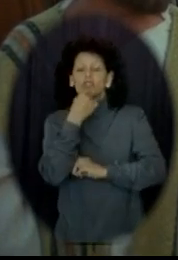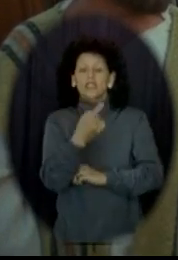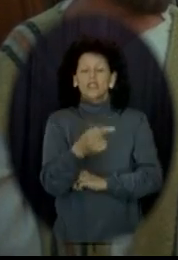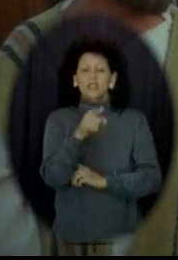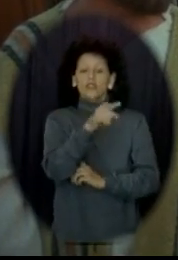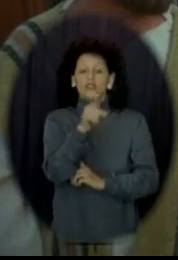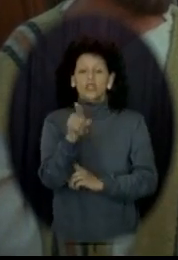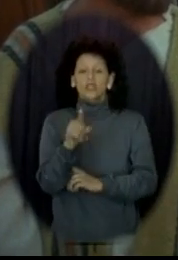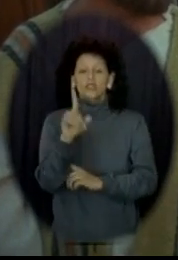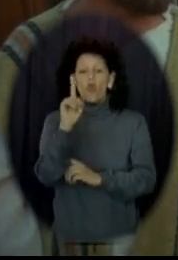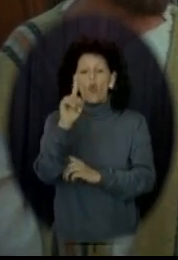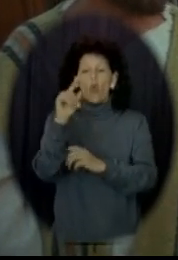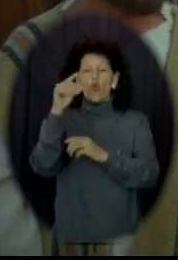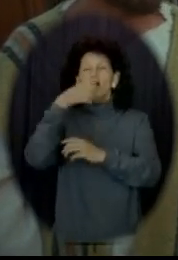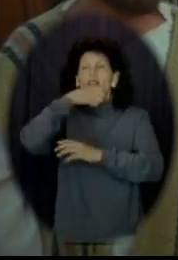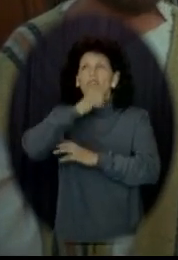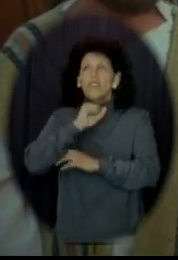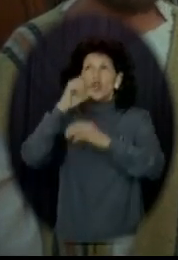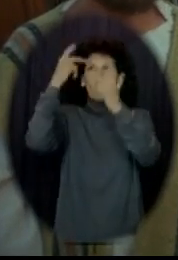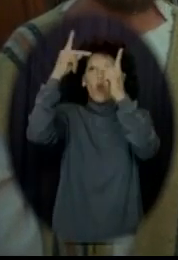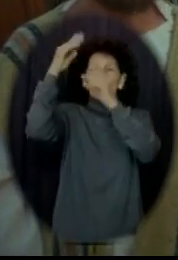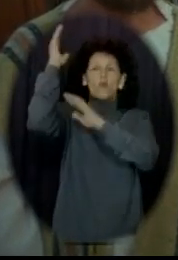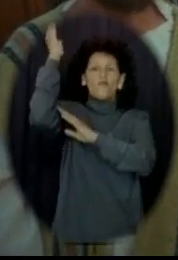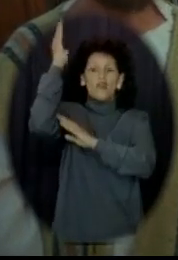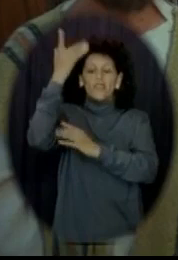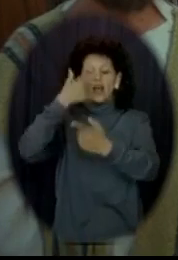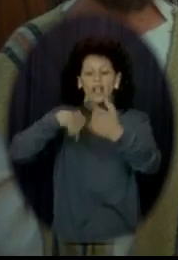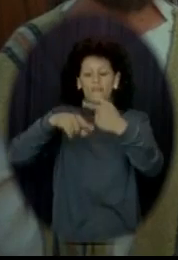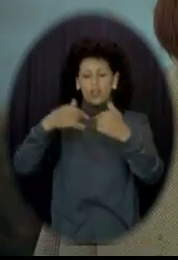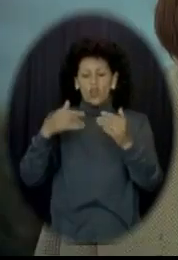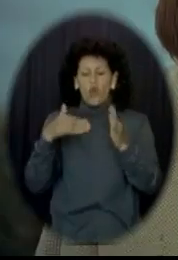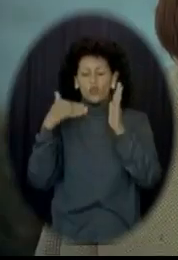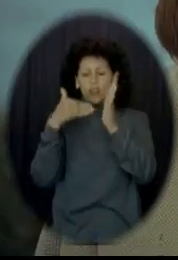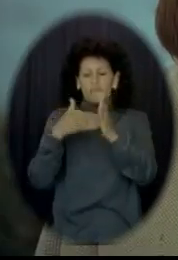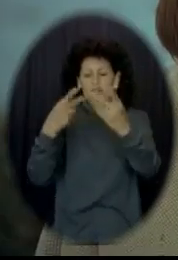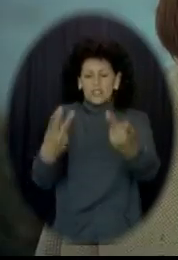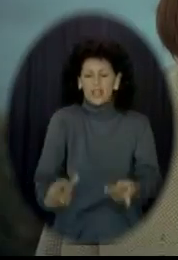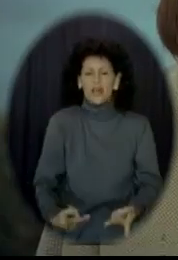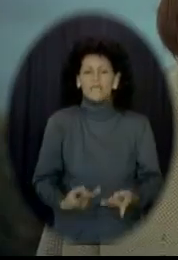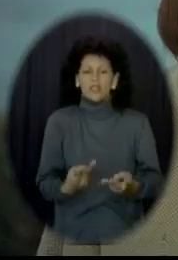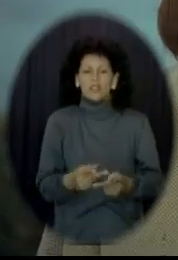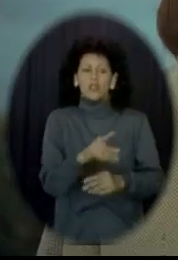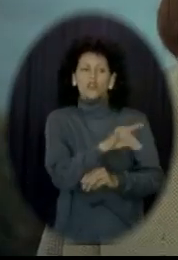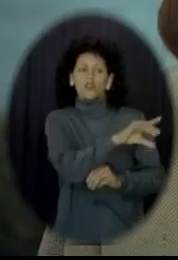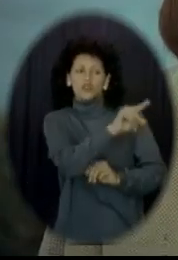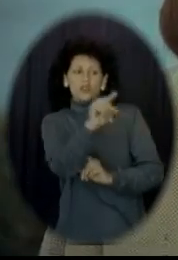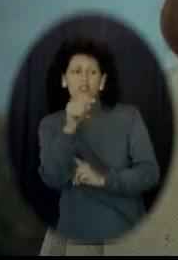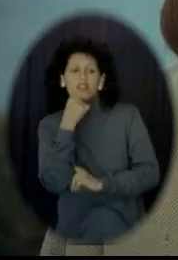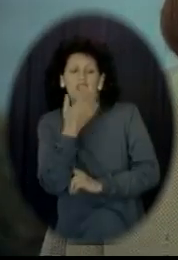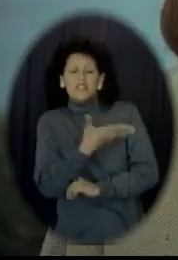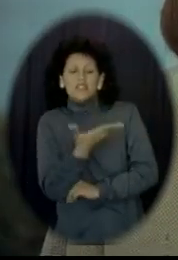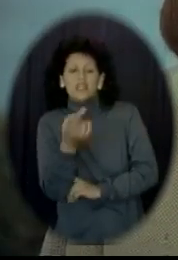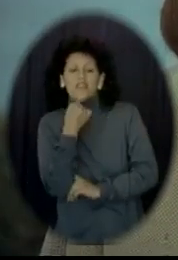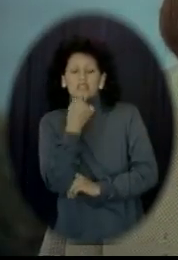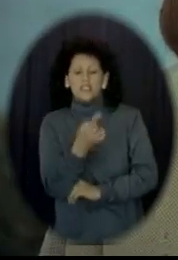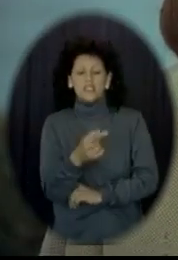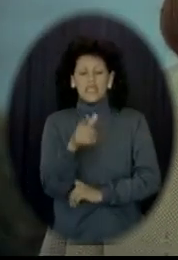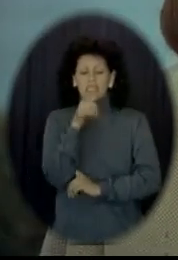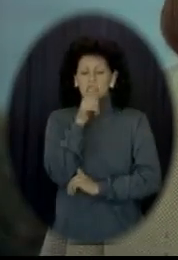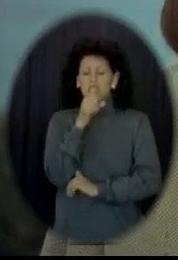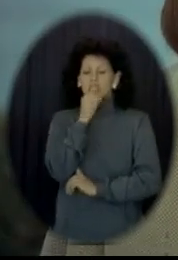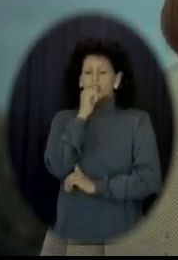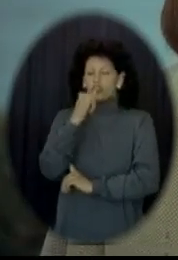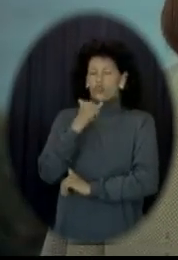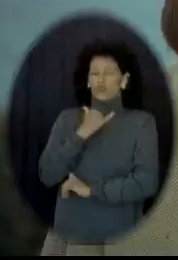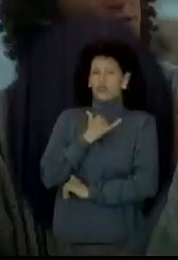otros dicen que eres uno de los antiguos profetas que ha vuelto a la vida. ¿Y ustedes qué dicen?